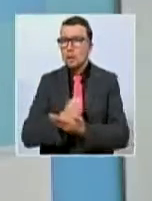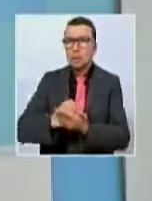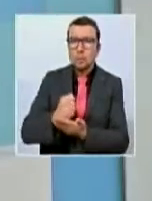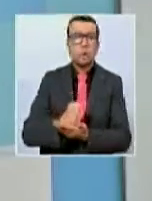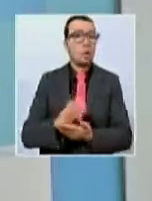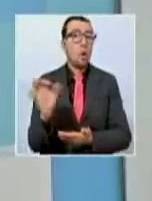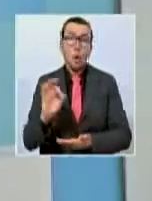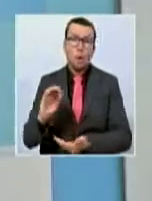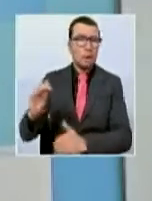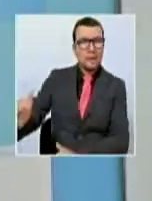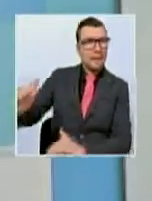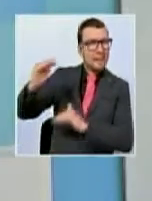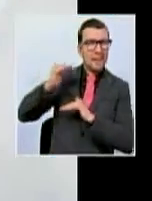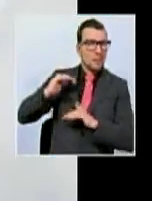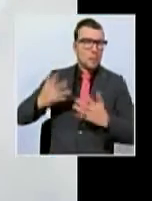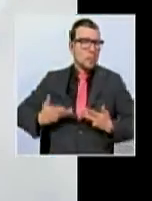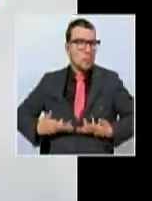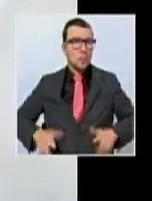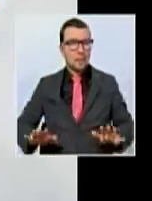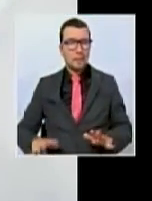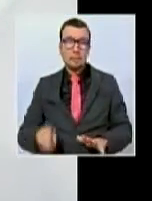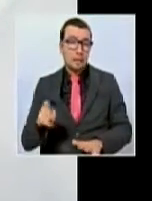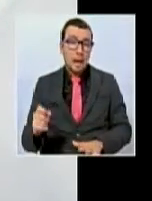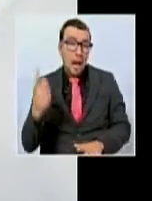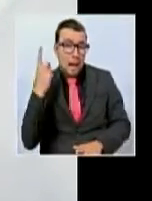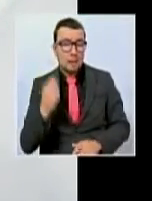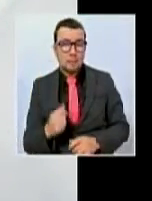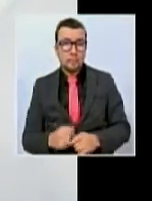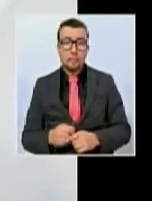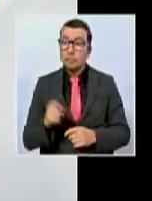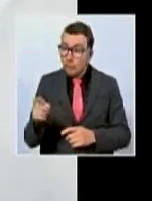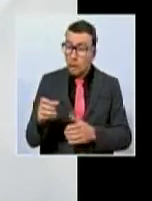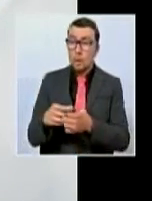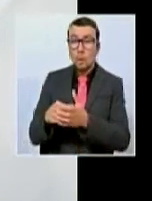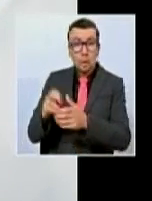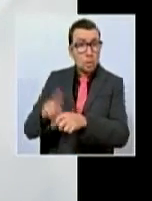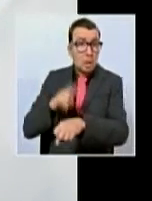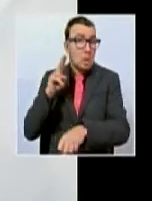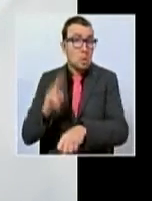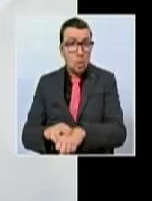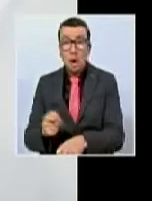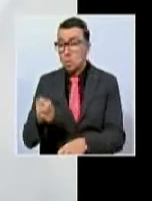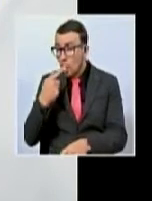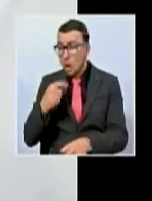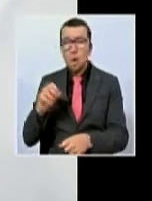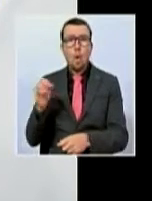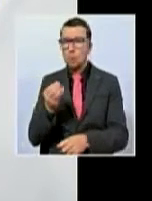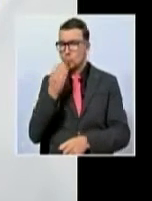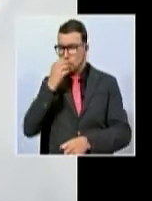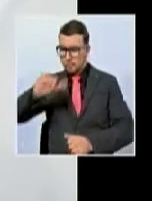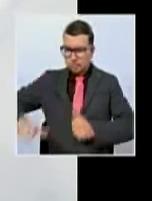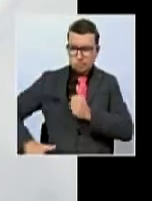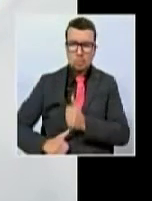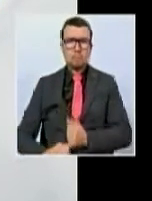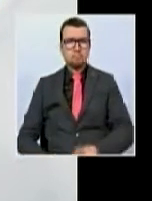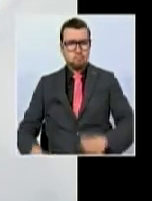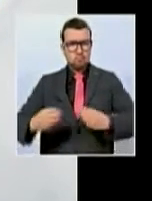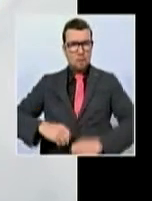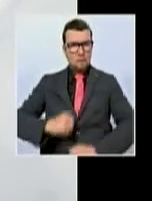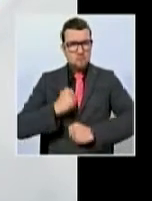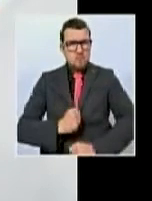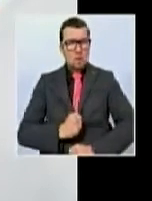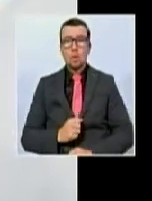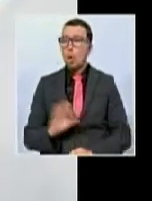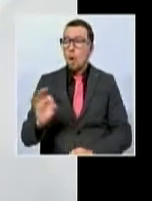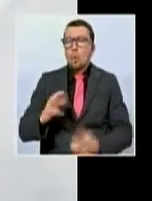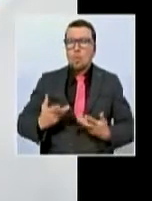hacen un regalo, como usted bien lo hace, de un producto llamase fitoterapéutico, suplemento dietario o medicamento homeopático, lo que